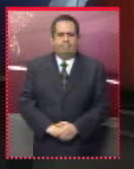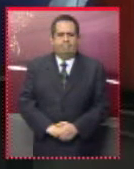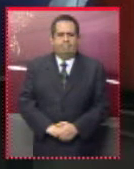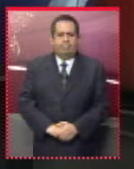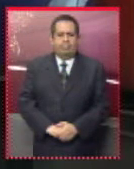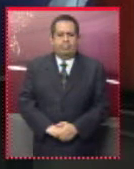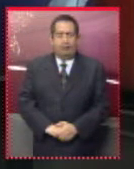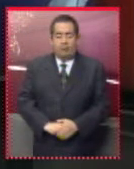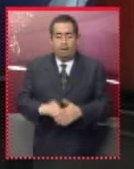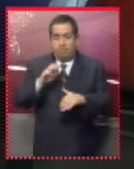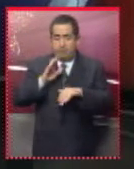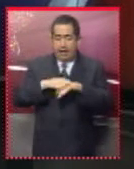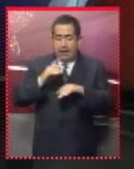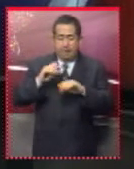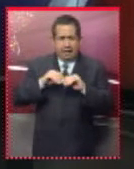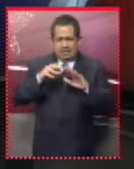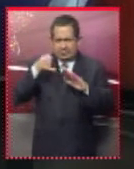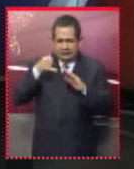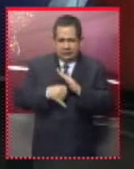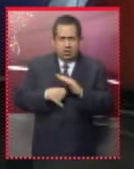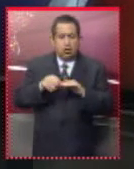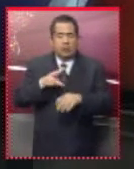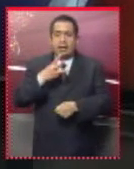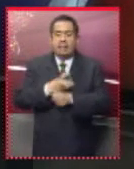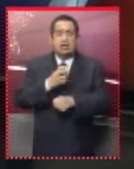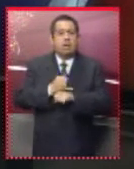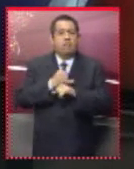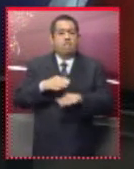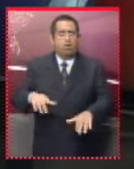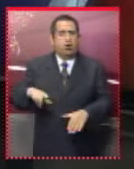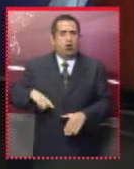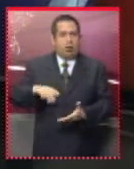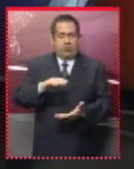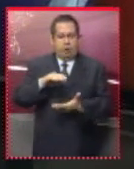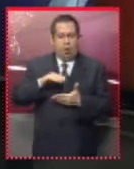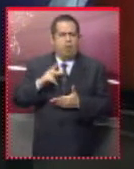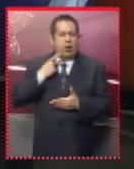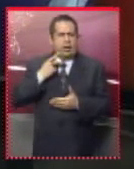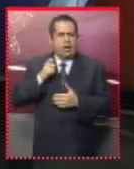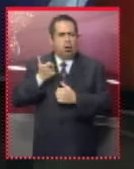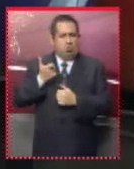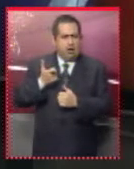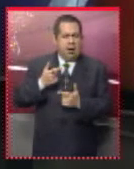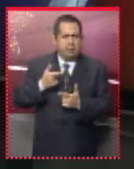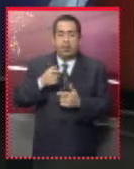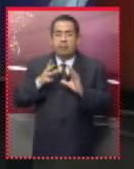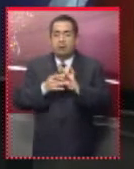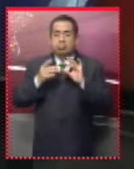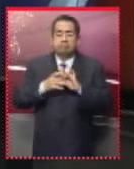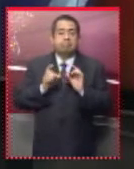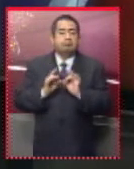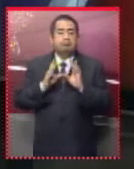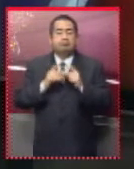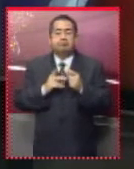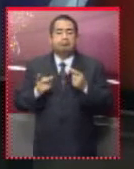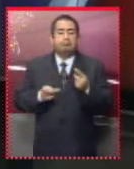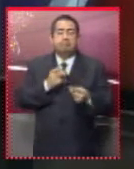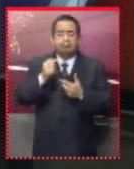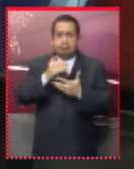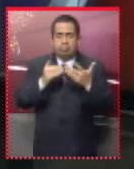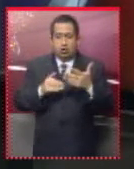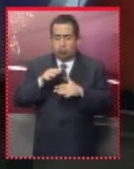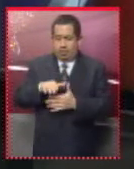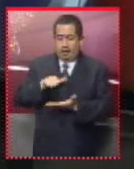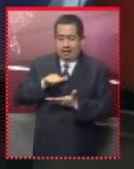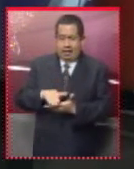A fin de profundizar en el análisis del tercer informe de gobierno en materia de política económica y para dar cuenta de las iniciativas económicas que comprenden el paquete